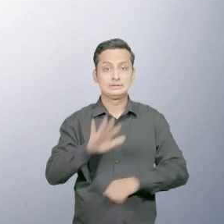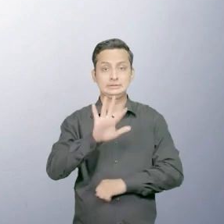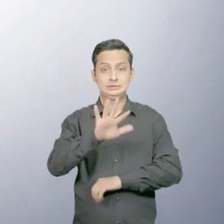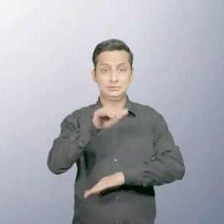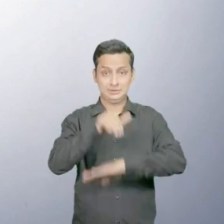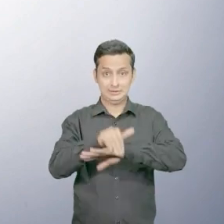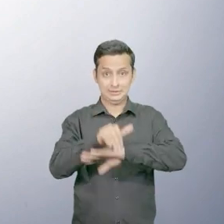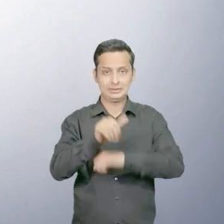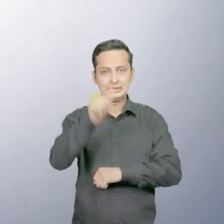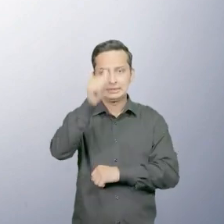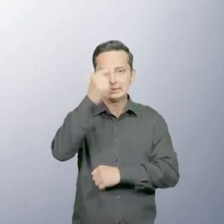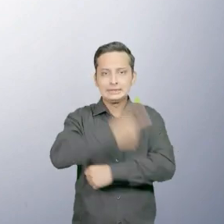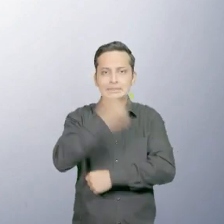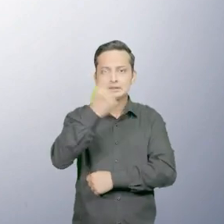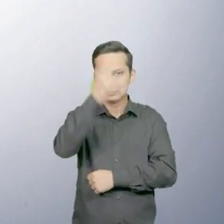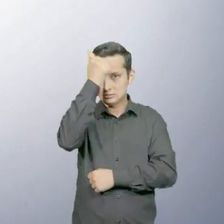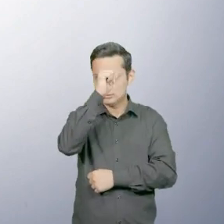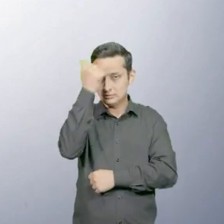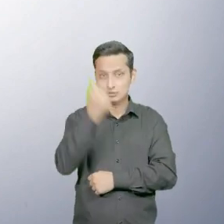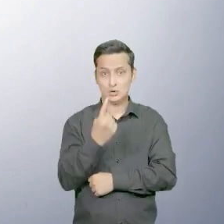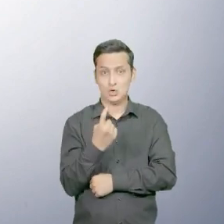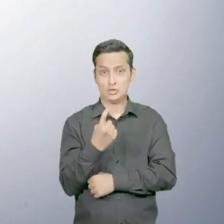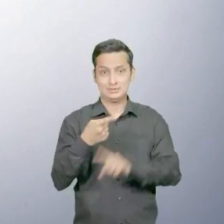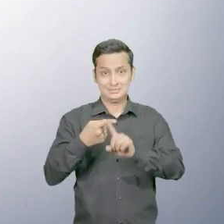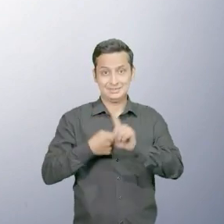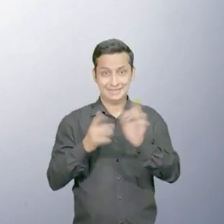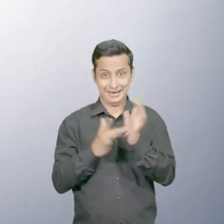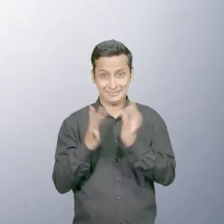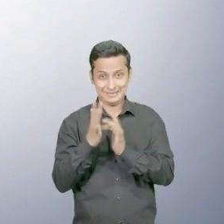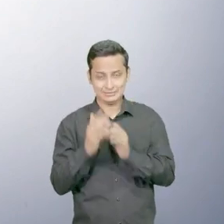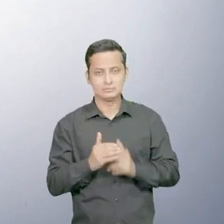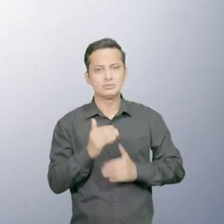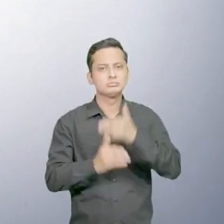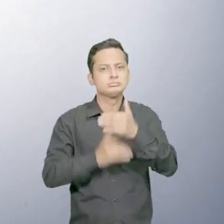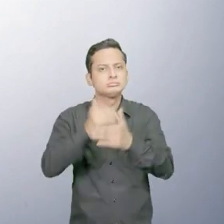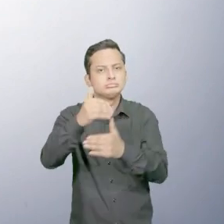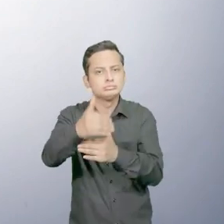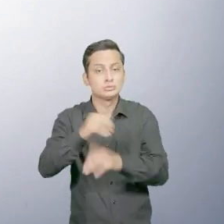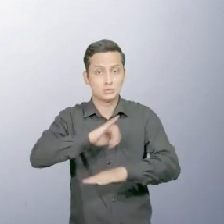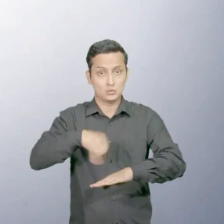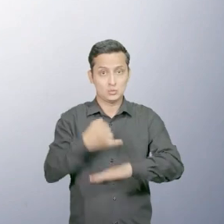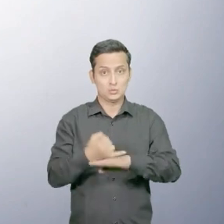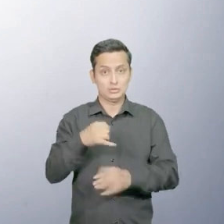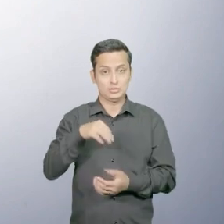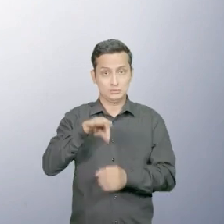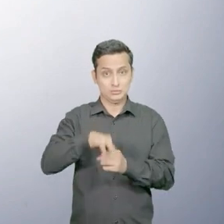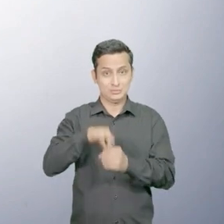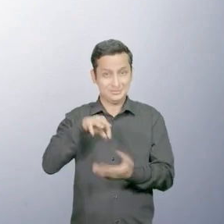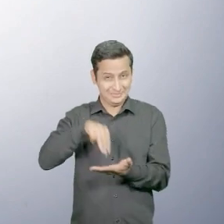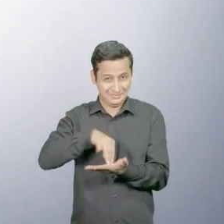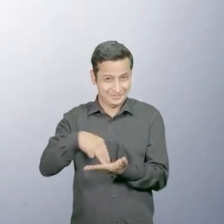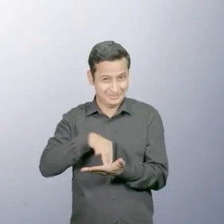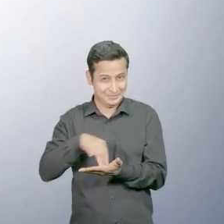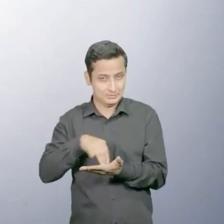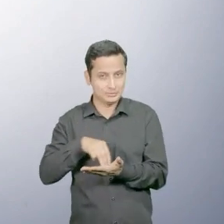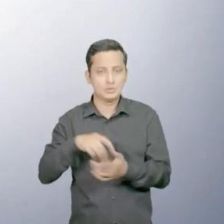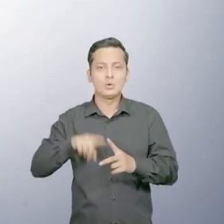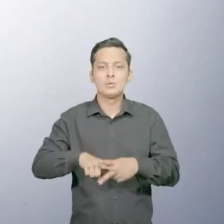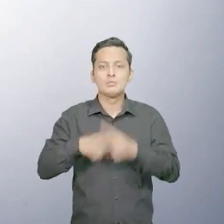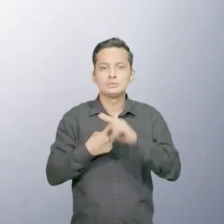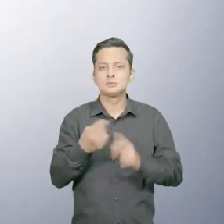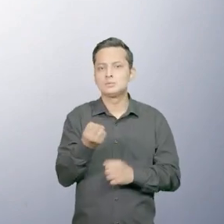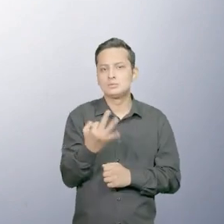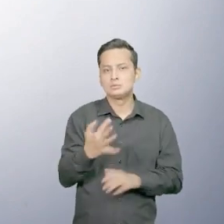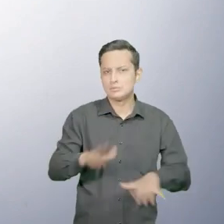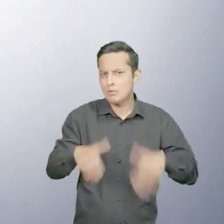las 17 horas, el día domingo 11 de abril, el procedimiento que cumplen los miembros de las juntas receptoras del voto para iniciar